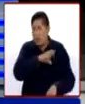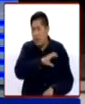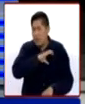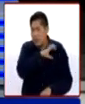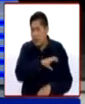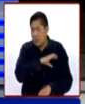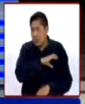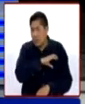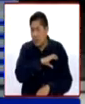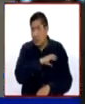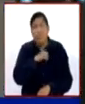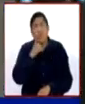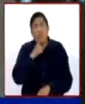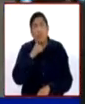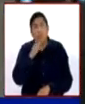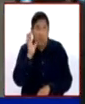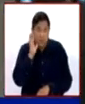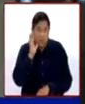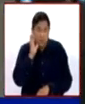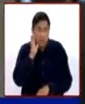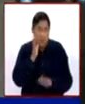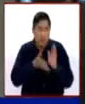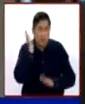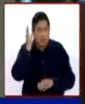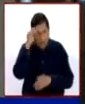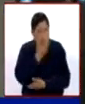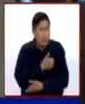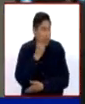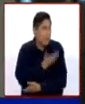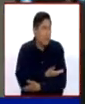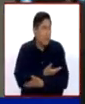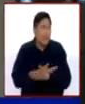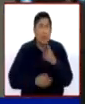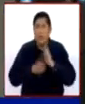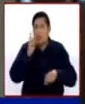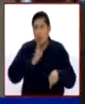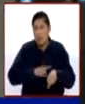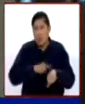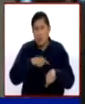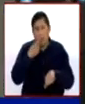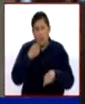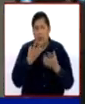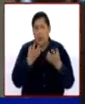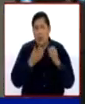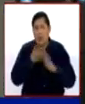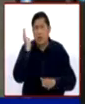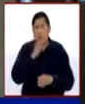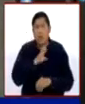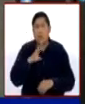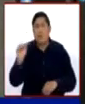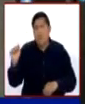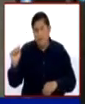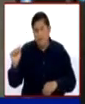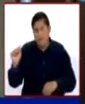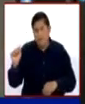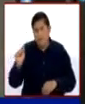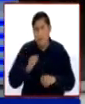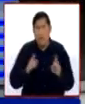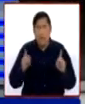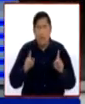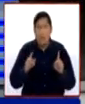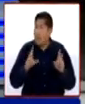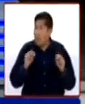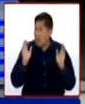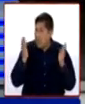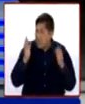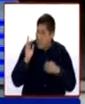carácter de parte de la persona, de la mamá, que se fue con los hijos, que en algún momento incluso le dijo que quería irse a Cochabamba. Pero,